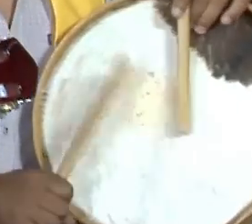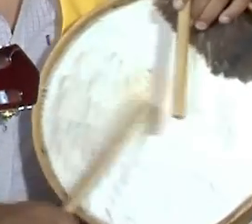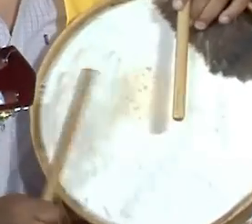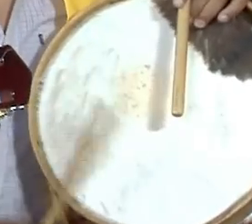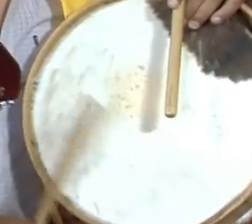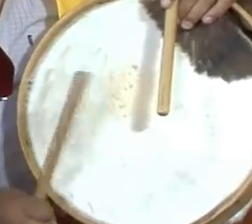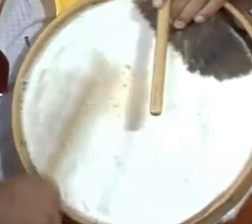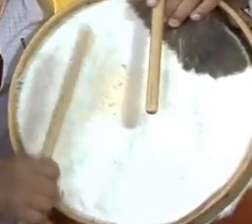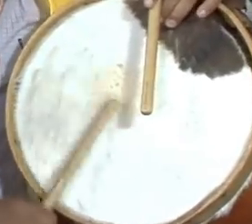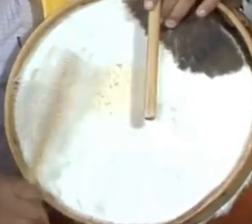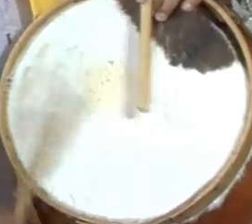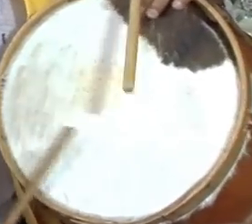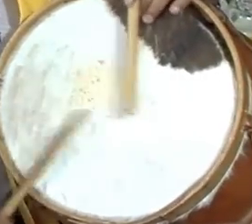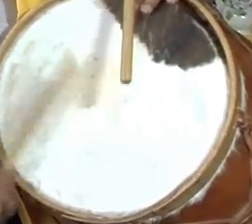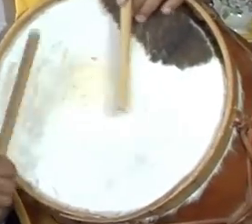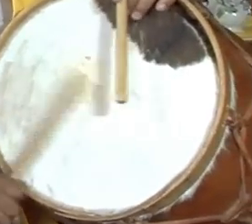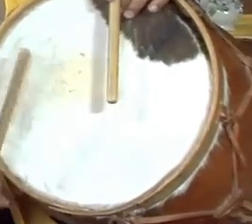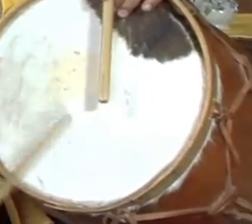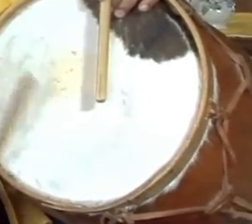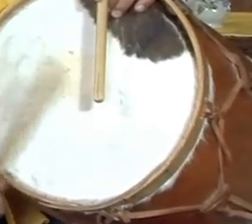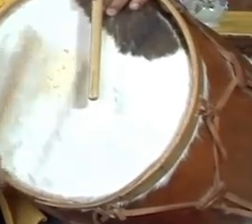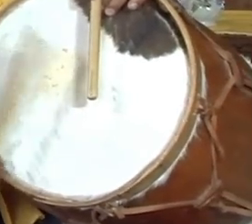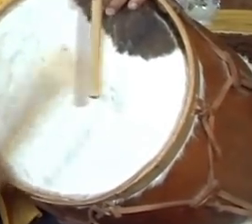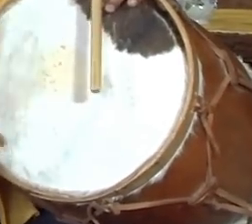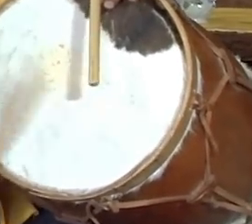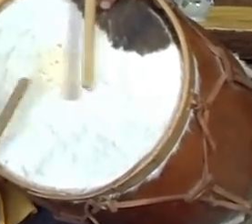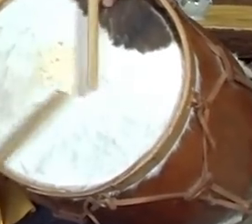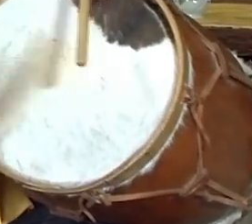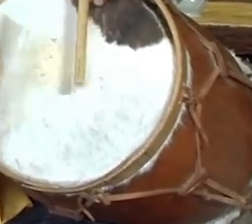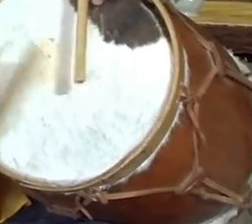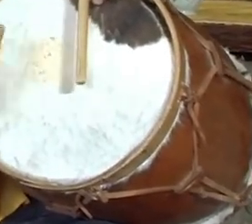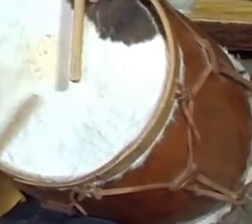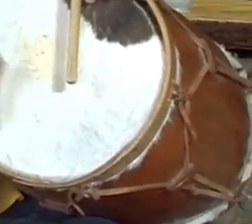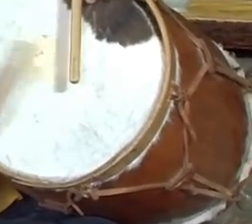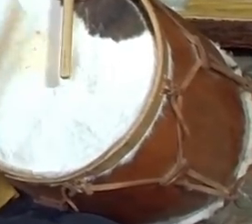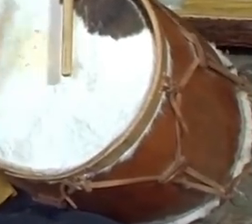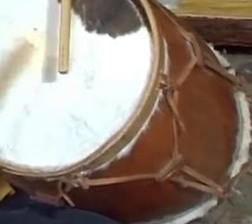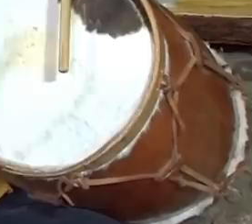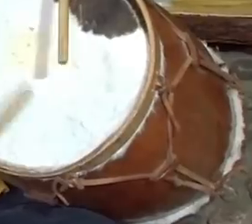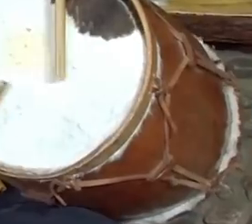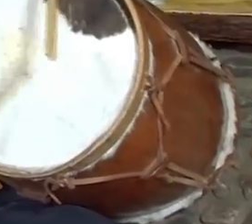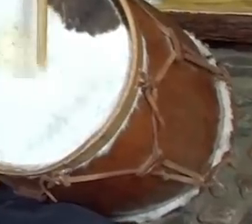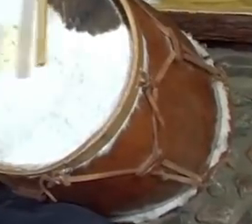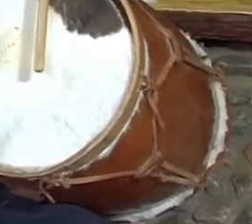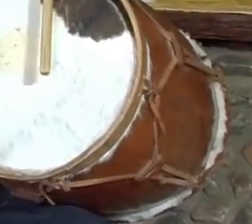Que vivan los cuatro mártires, Enrique y sus